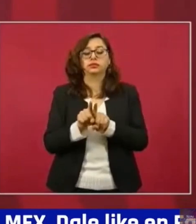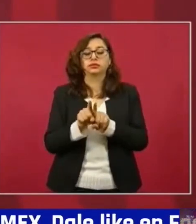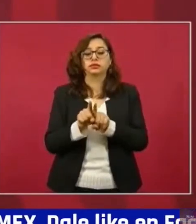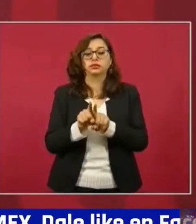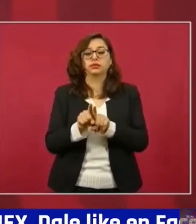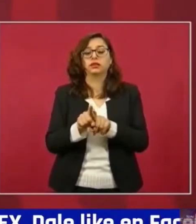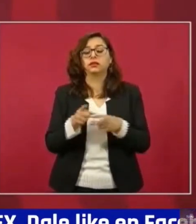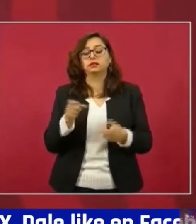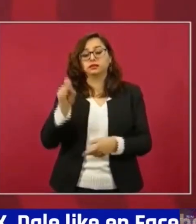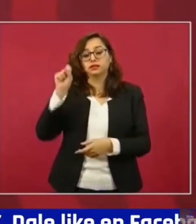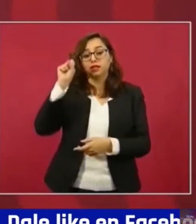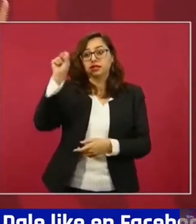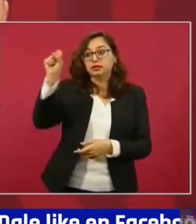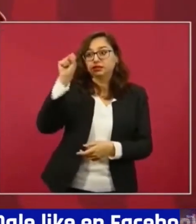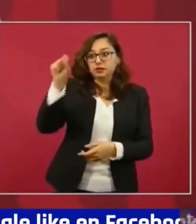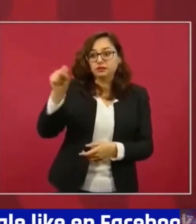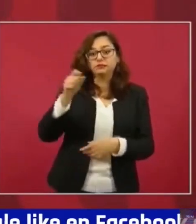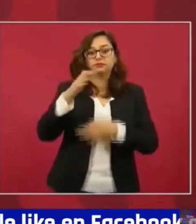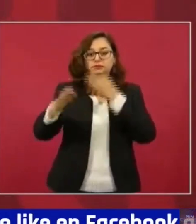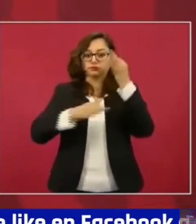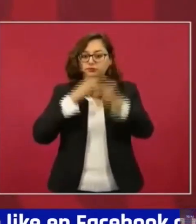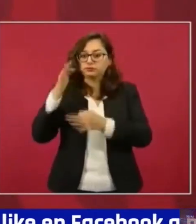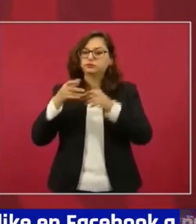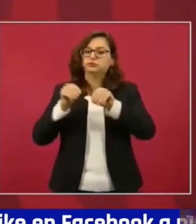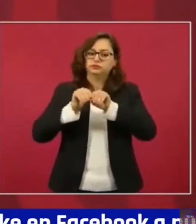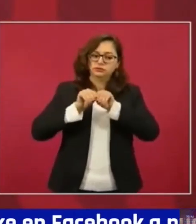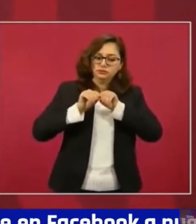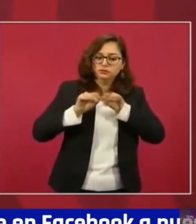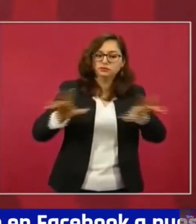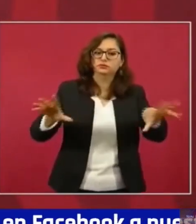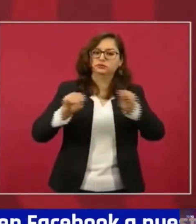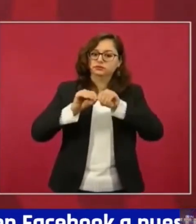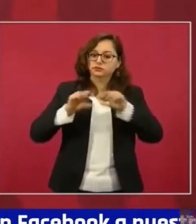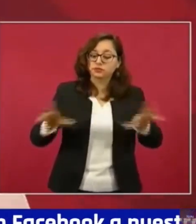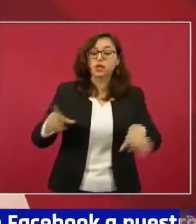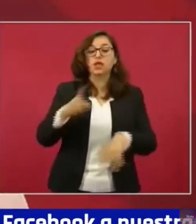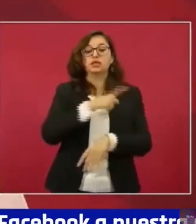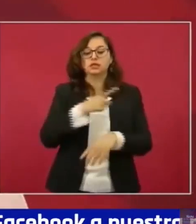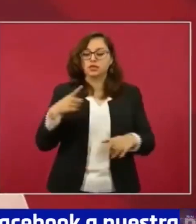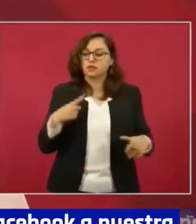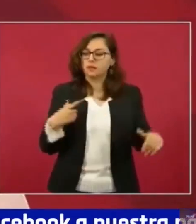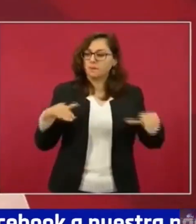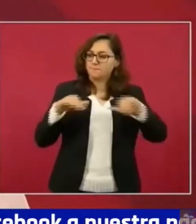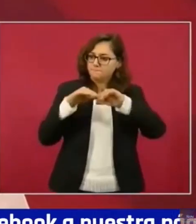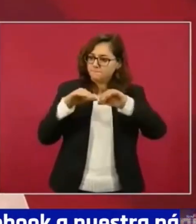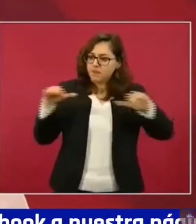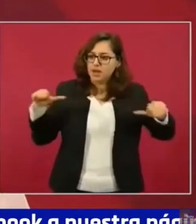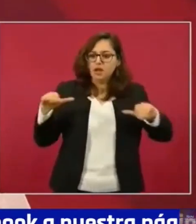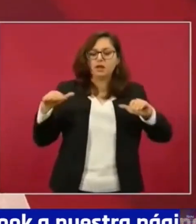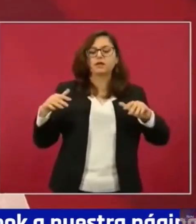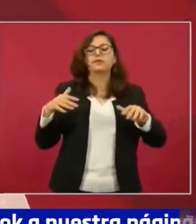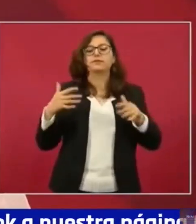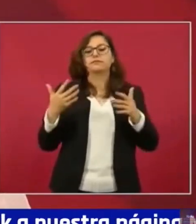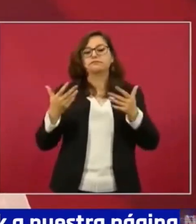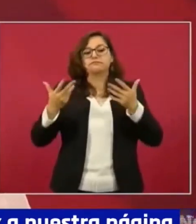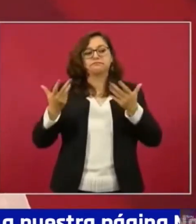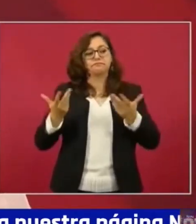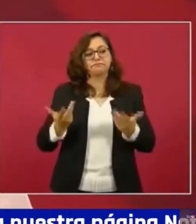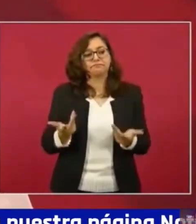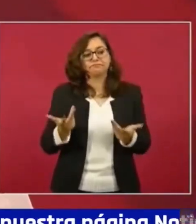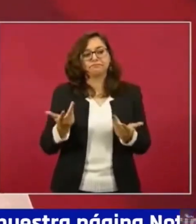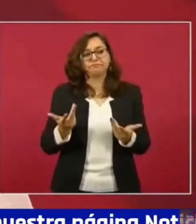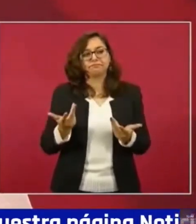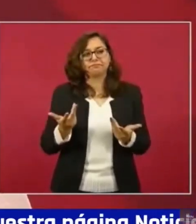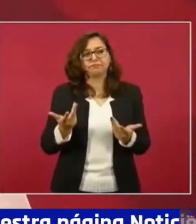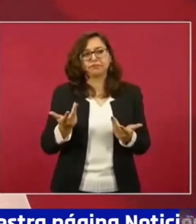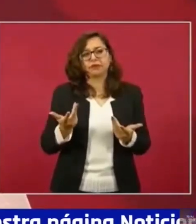medios del sindicato, para que de manera pareja se pueda difundir las propuestas, y en